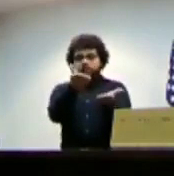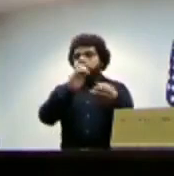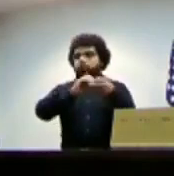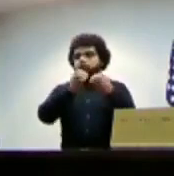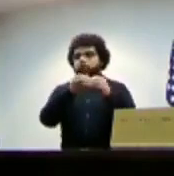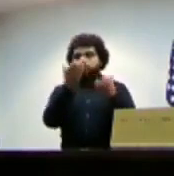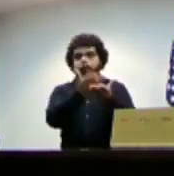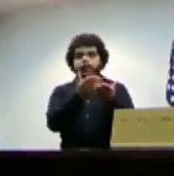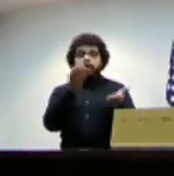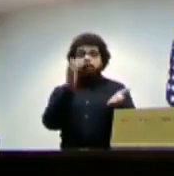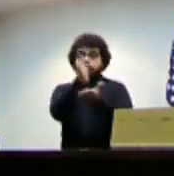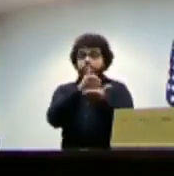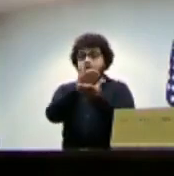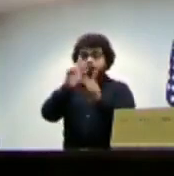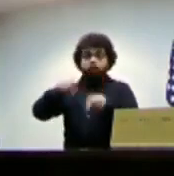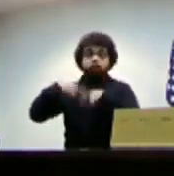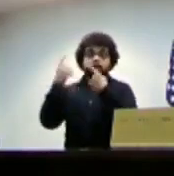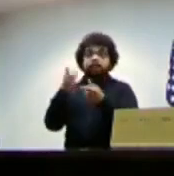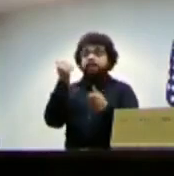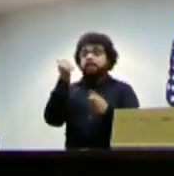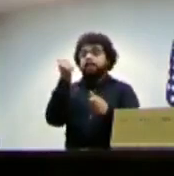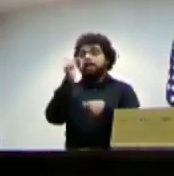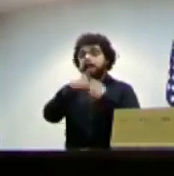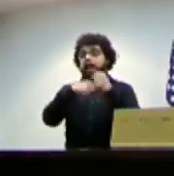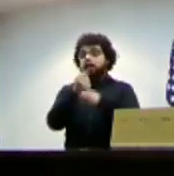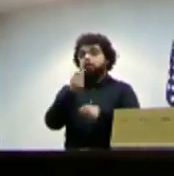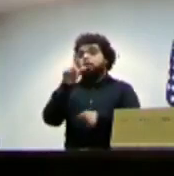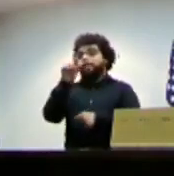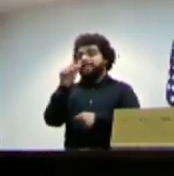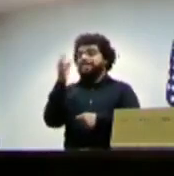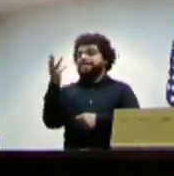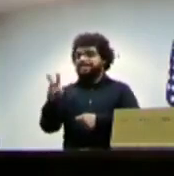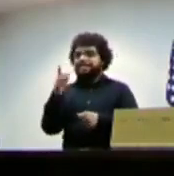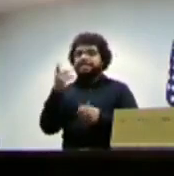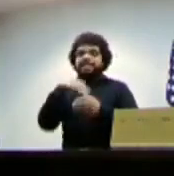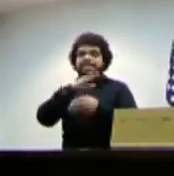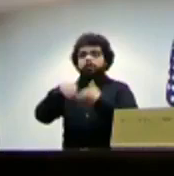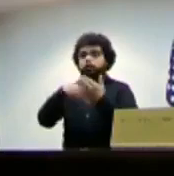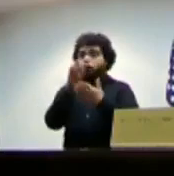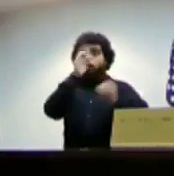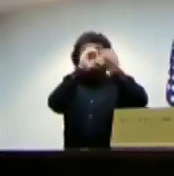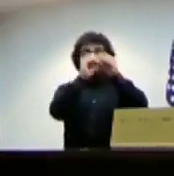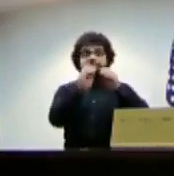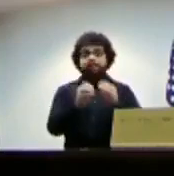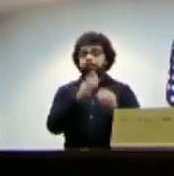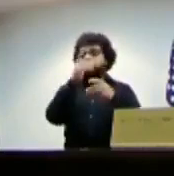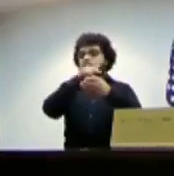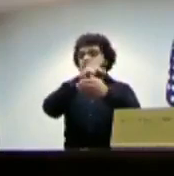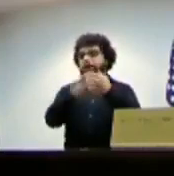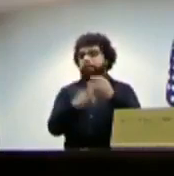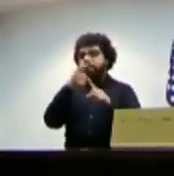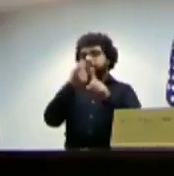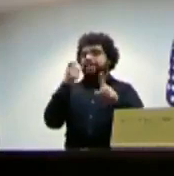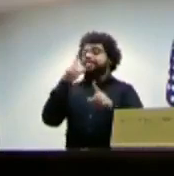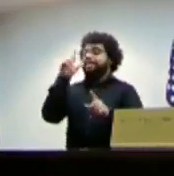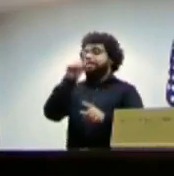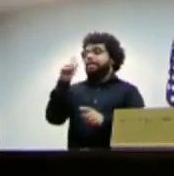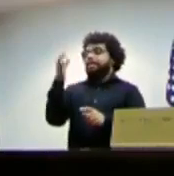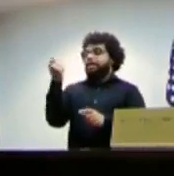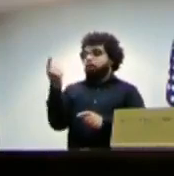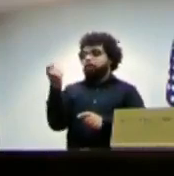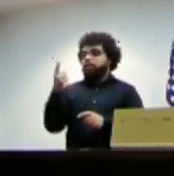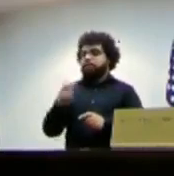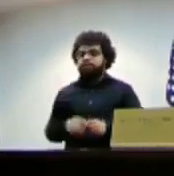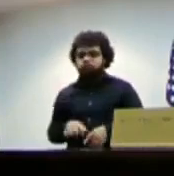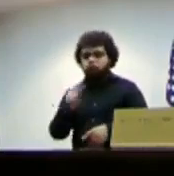desde el 2016, como se pidió, están los mantenimientos programados del 2011 y aquí está toda la evidencia. ¿Ustedes tienen